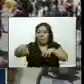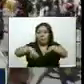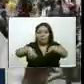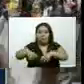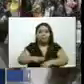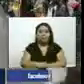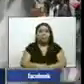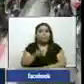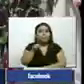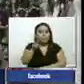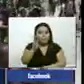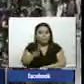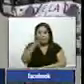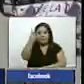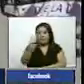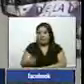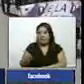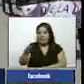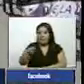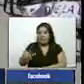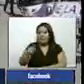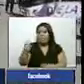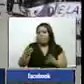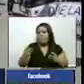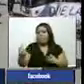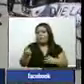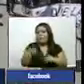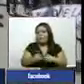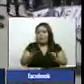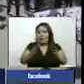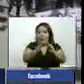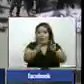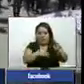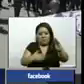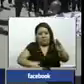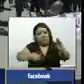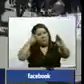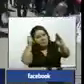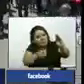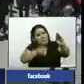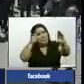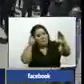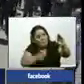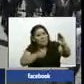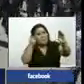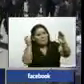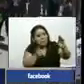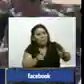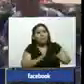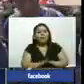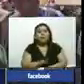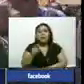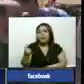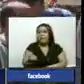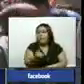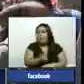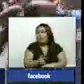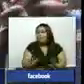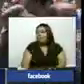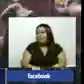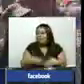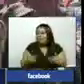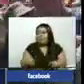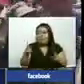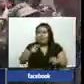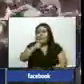movilizaciones. El mismo miércoles, miles de personas se apostaron frente al Palacio de Gobierno en una manifestación pacífica. Los manifestantes demandan